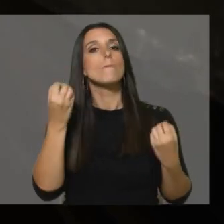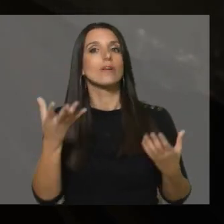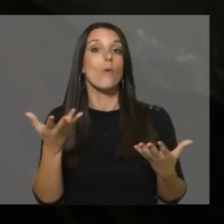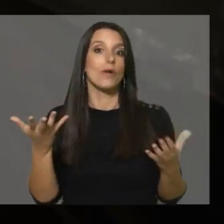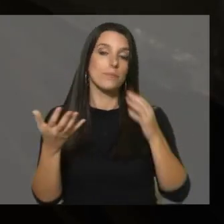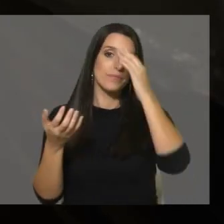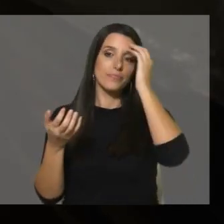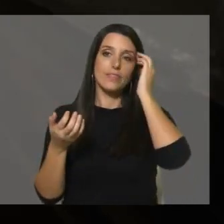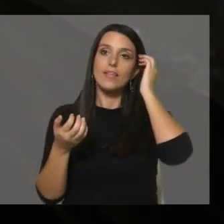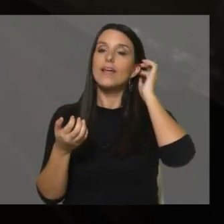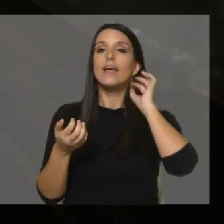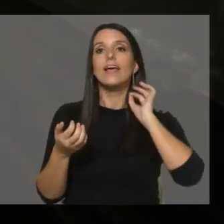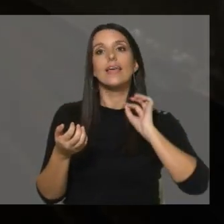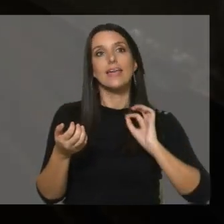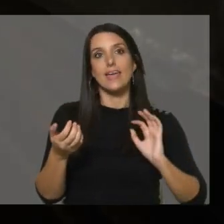Bueno,